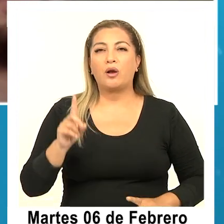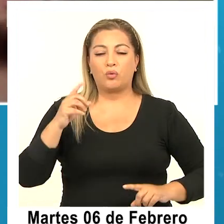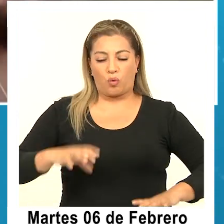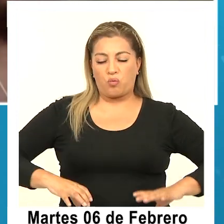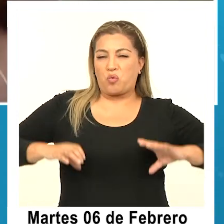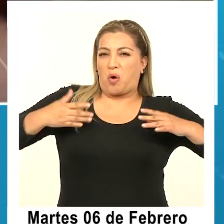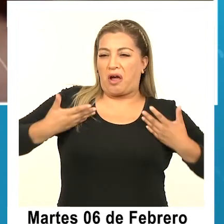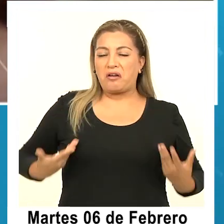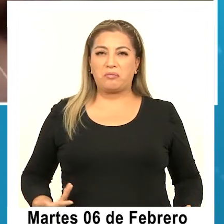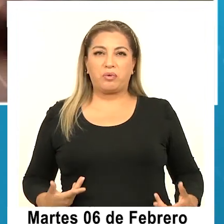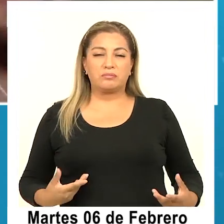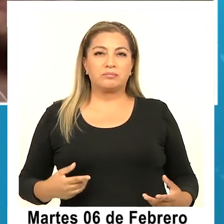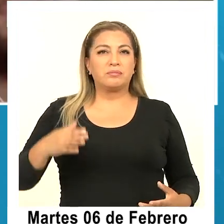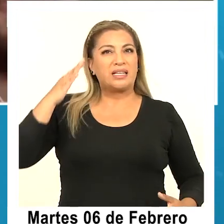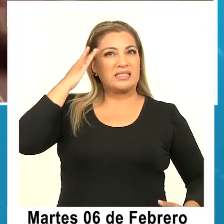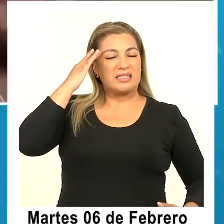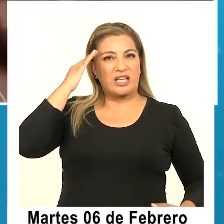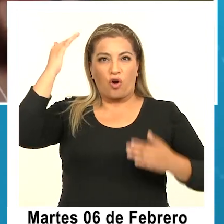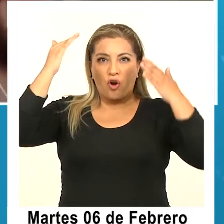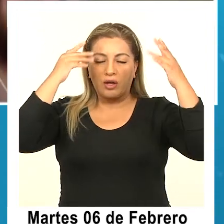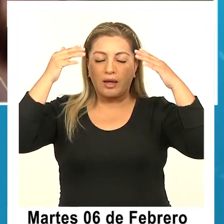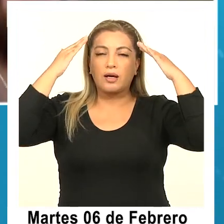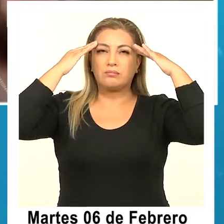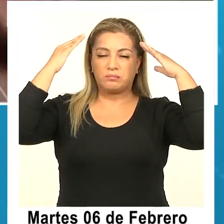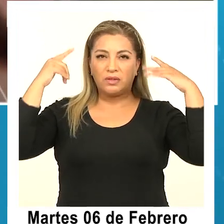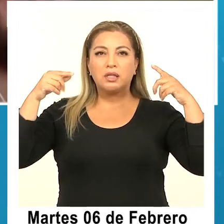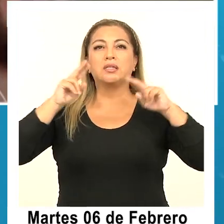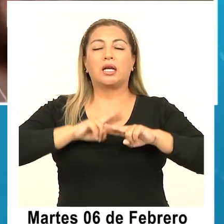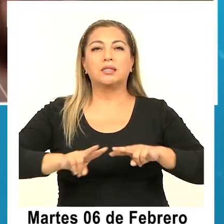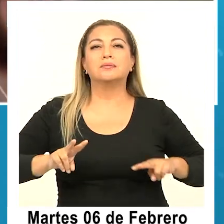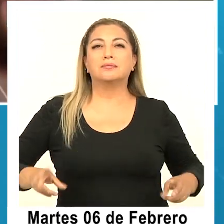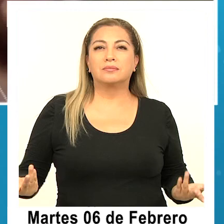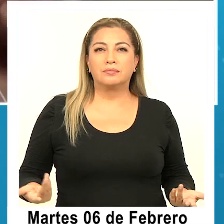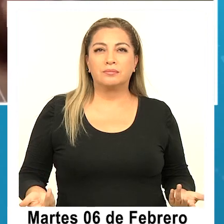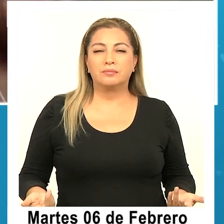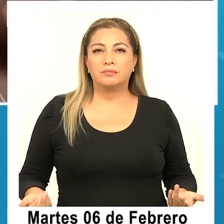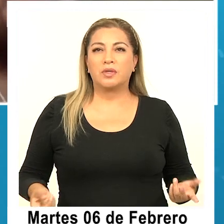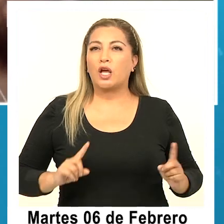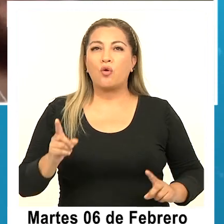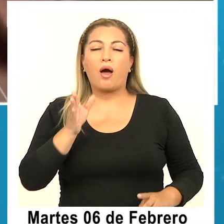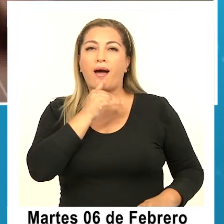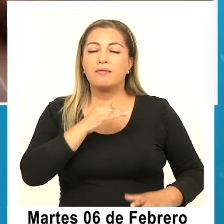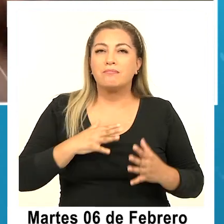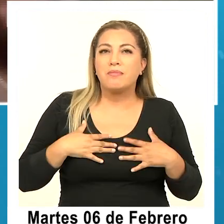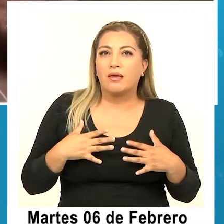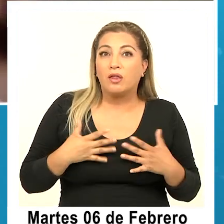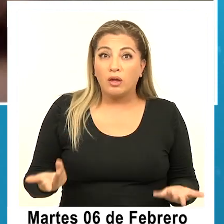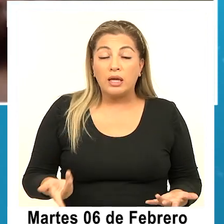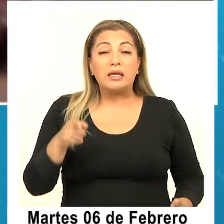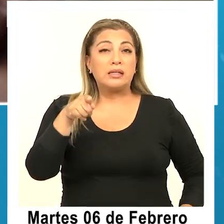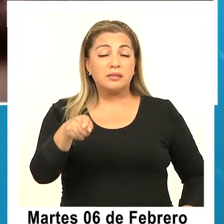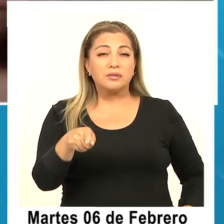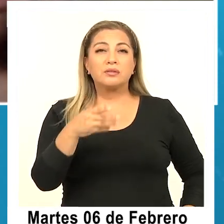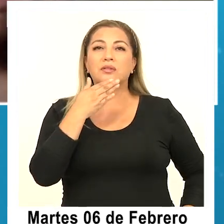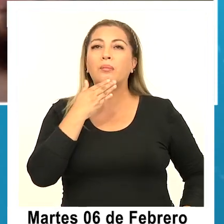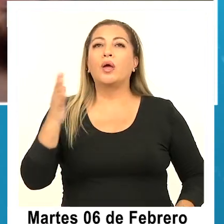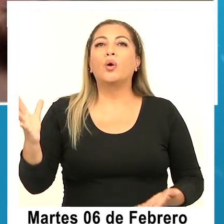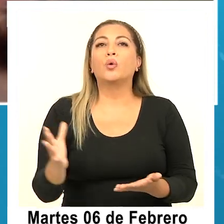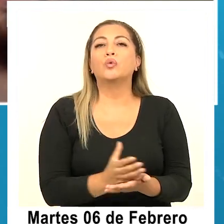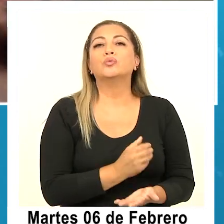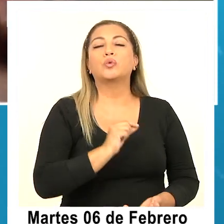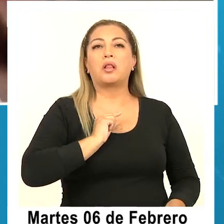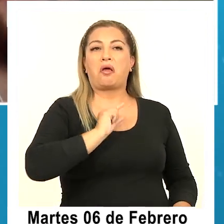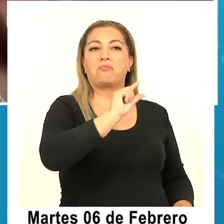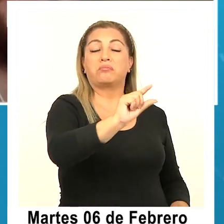física, una cierta aptitud psicológica, Cierta una cierta confrontación preparación, con el claro, miedo, porque una cierta claro. preparación, y eso va con un sueldo que corresponde a